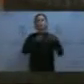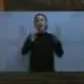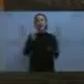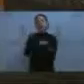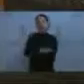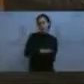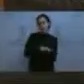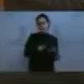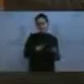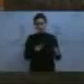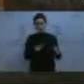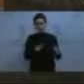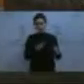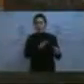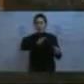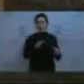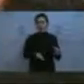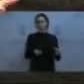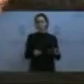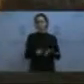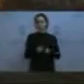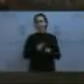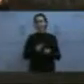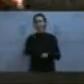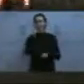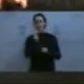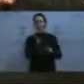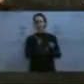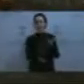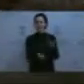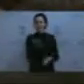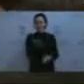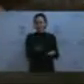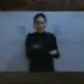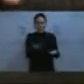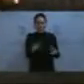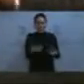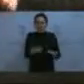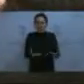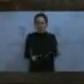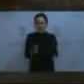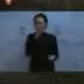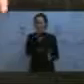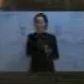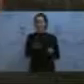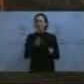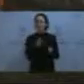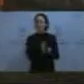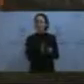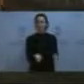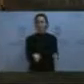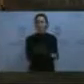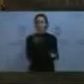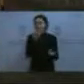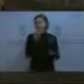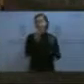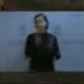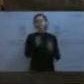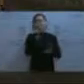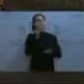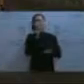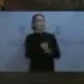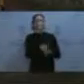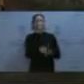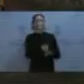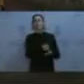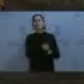algún momento, se verá afectada, lo que es la evaluación de la materia o del área, es decir, si la materia que se imparte